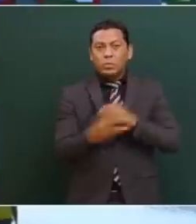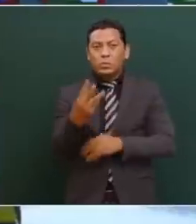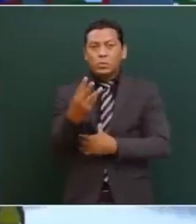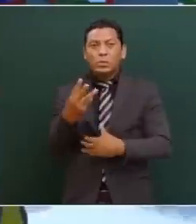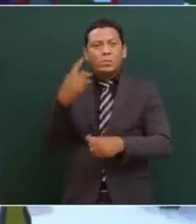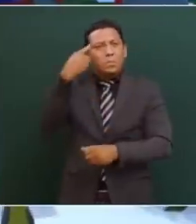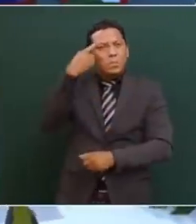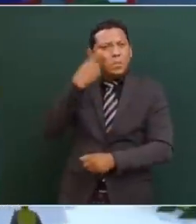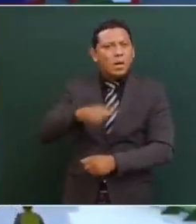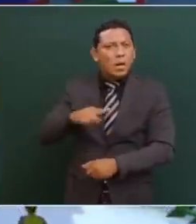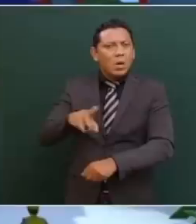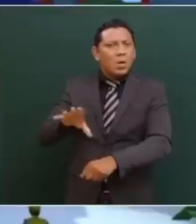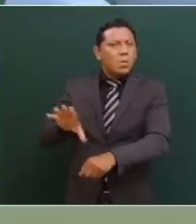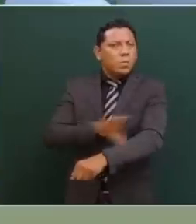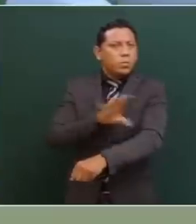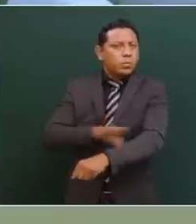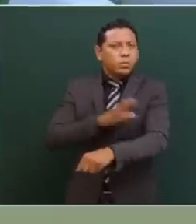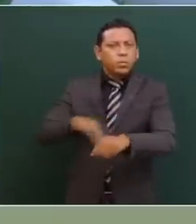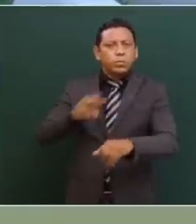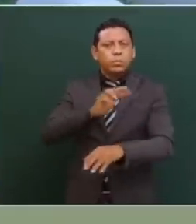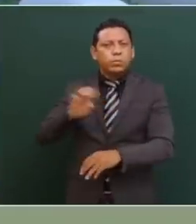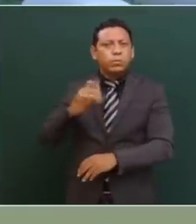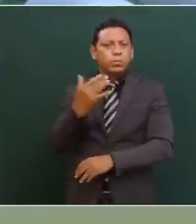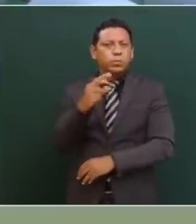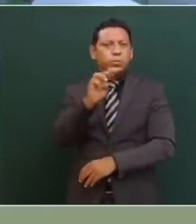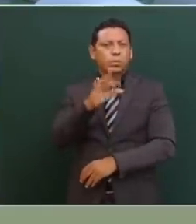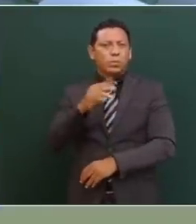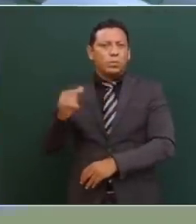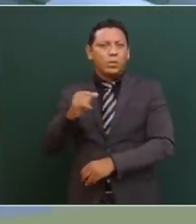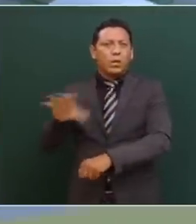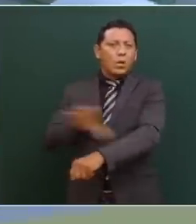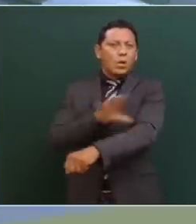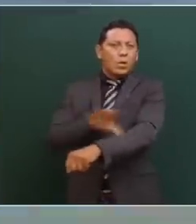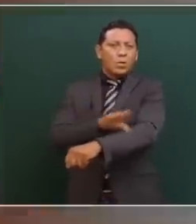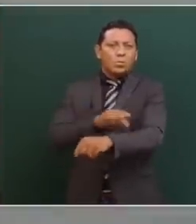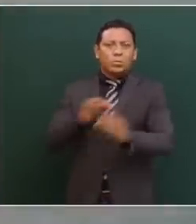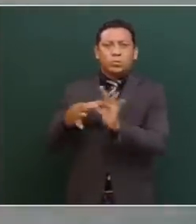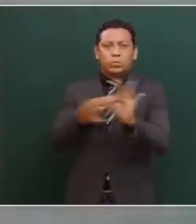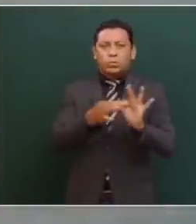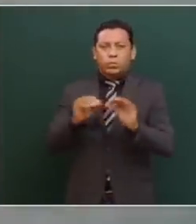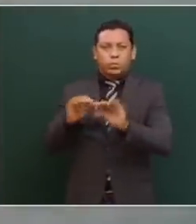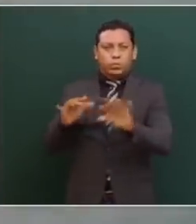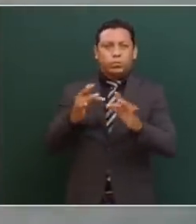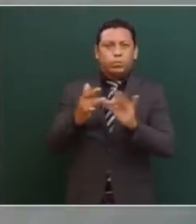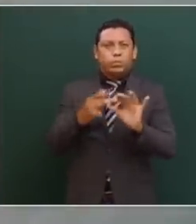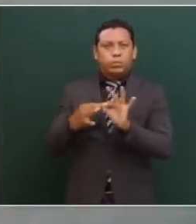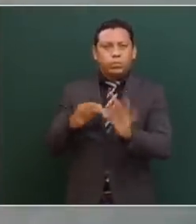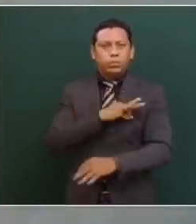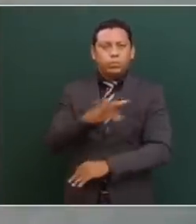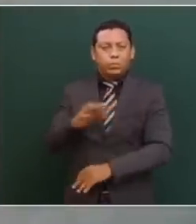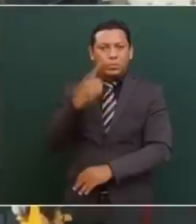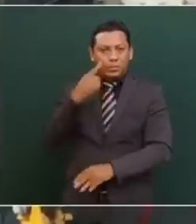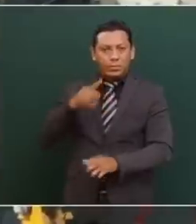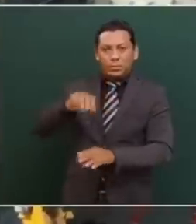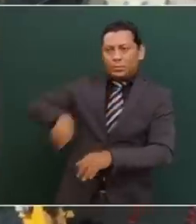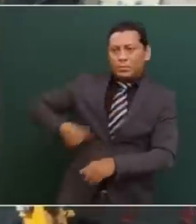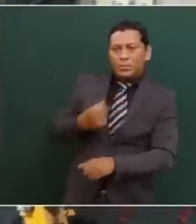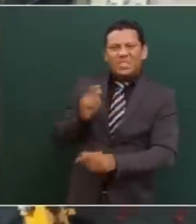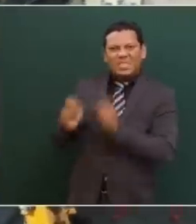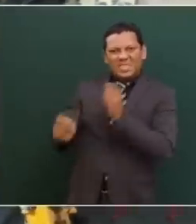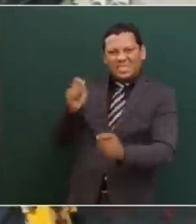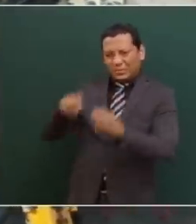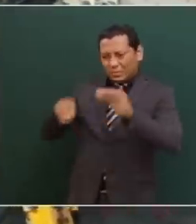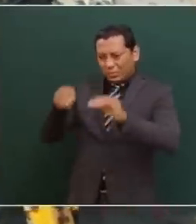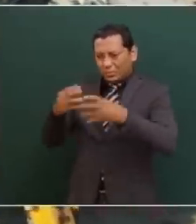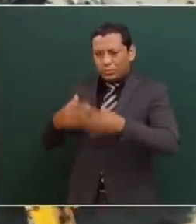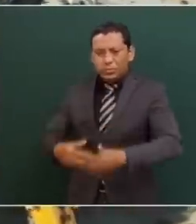producirán 360 megawatts que darán servicio de electricidad a la refinería. En el área de almacenamiento, se trabaja la obra mecánica de